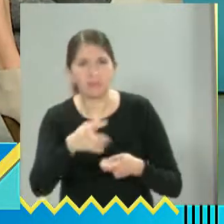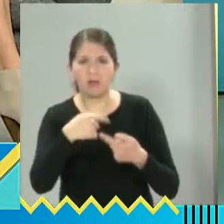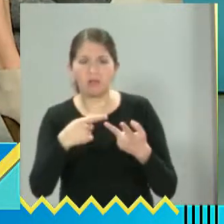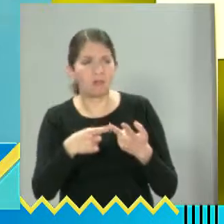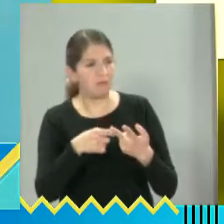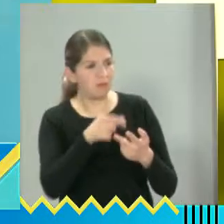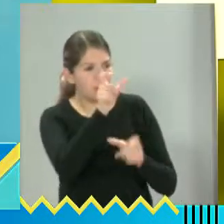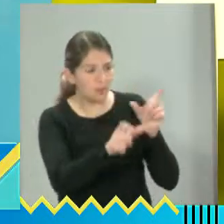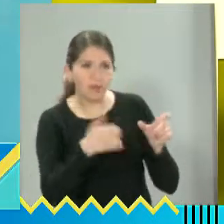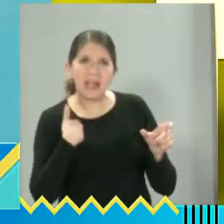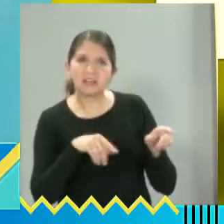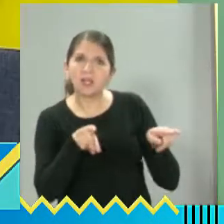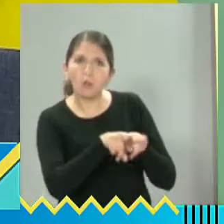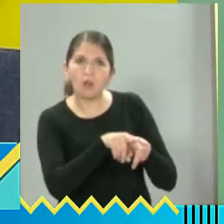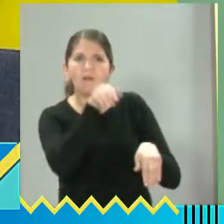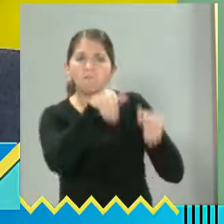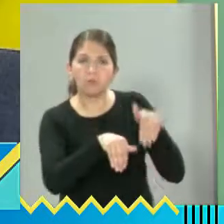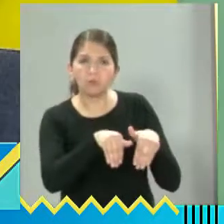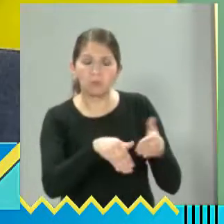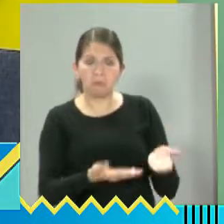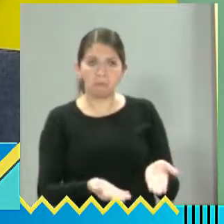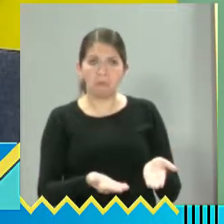votan igual. ¿Por qué? Y porque lo asocian con